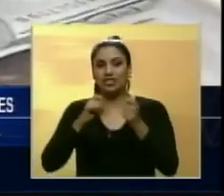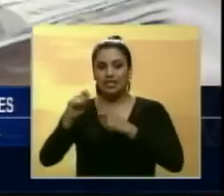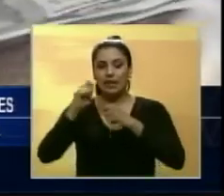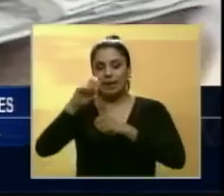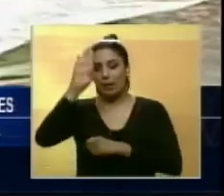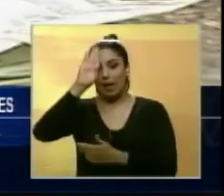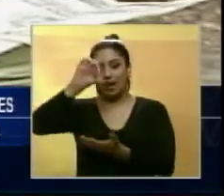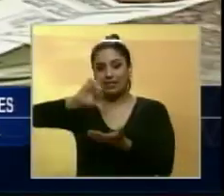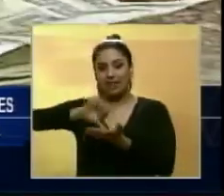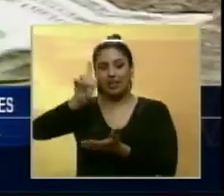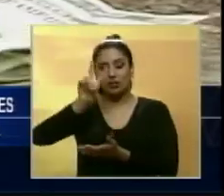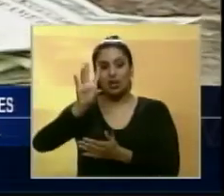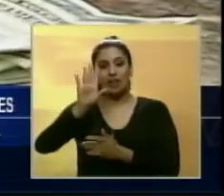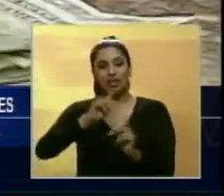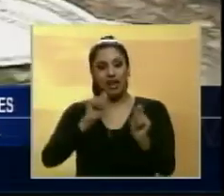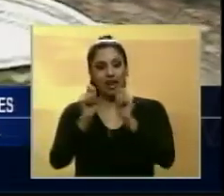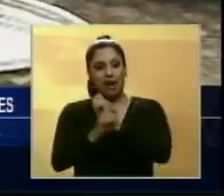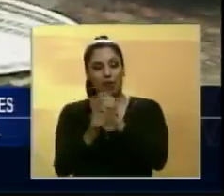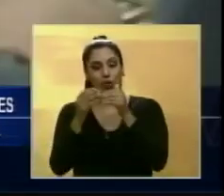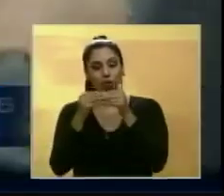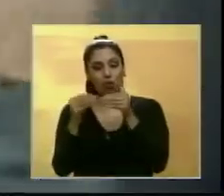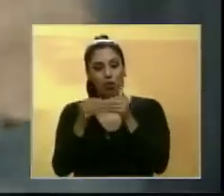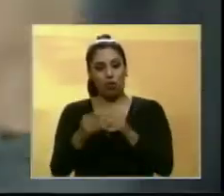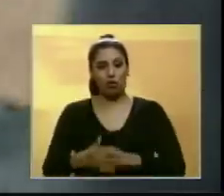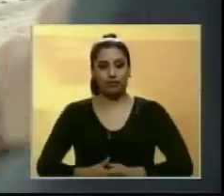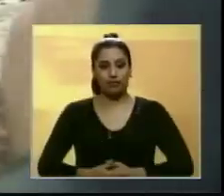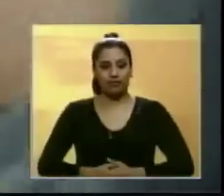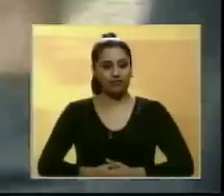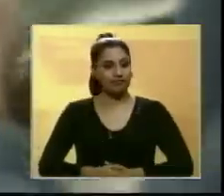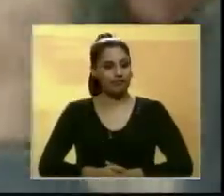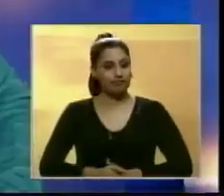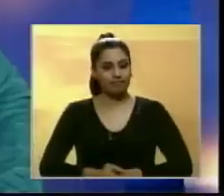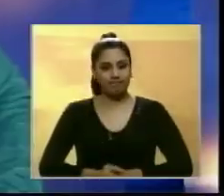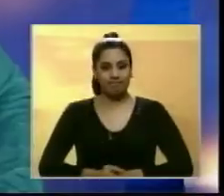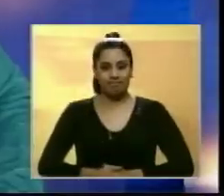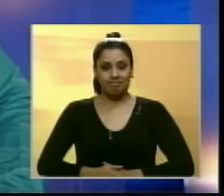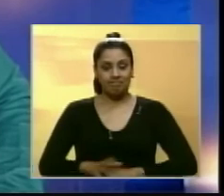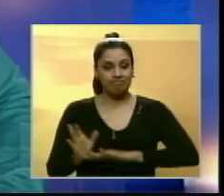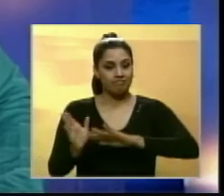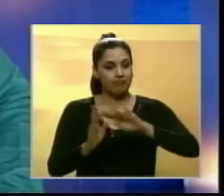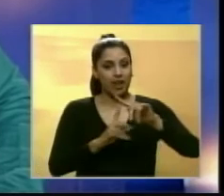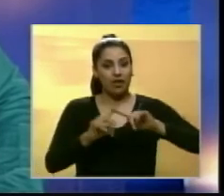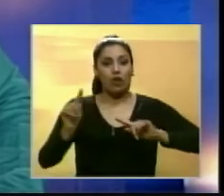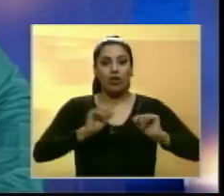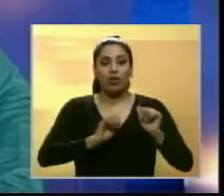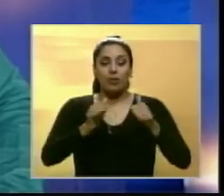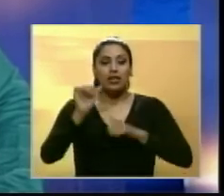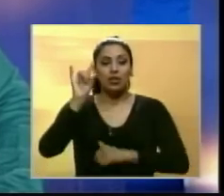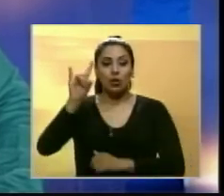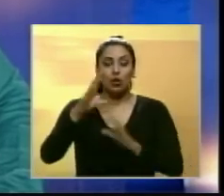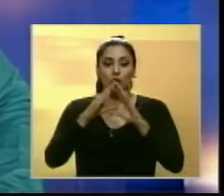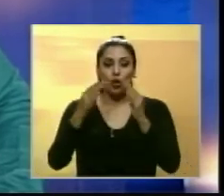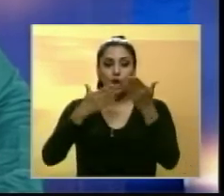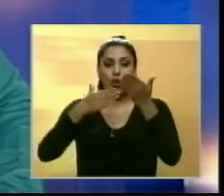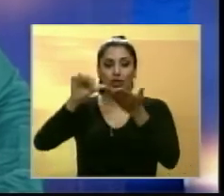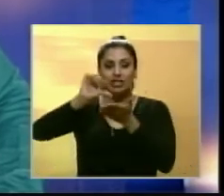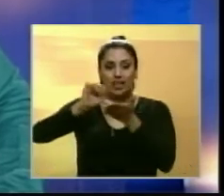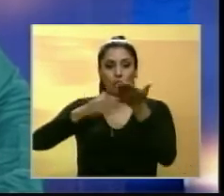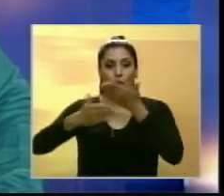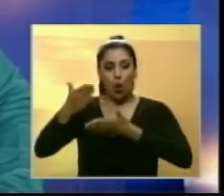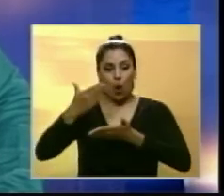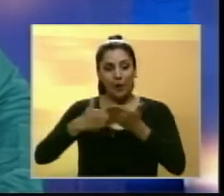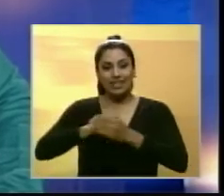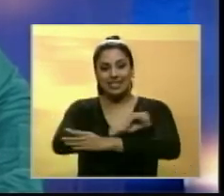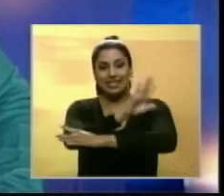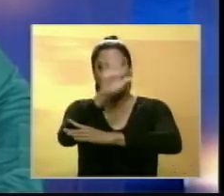al Banco Central al tipo de cambio de divisas complementarias. A partir de este lunes, todos los centros comerciales de la cadena